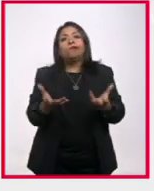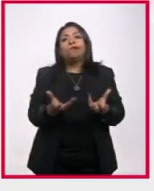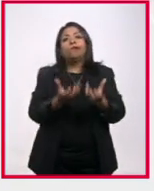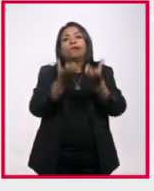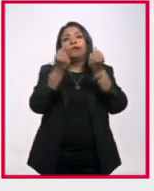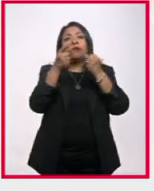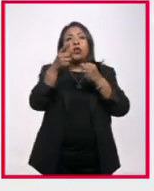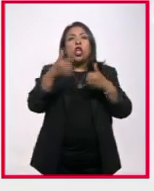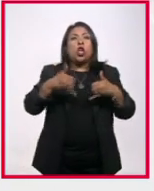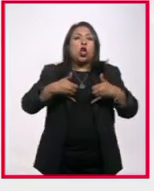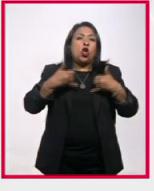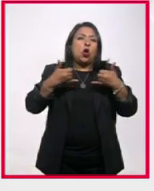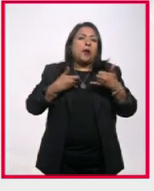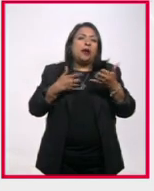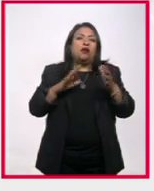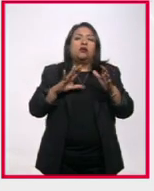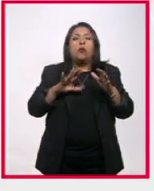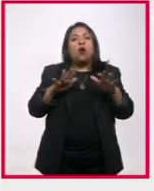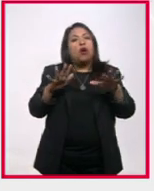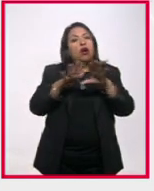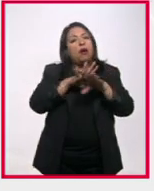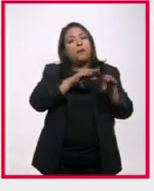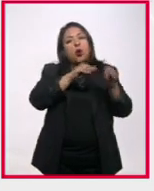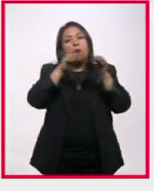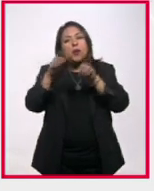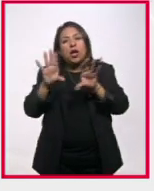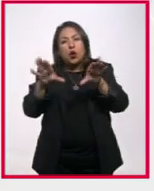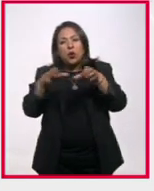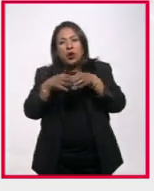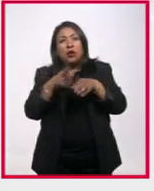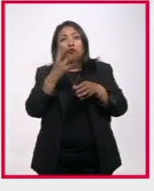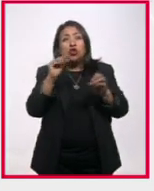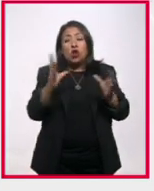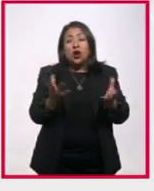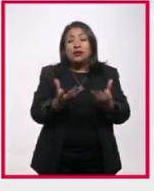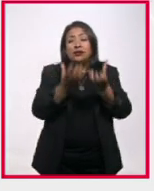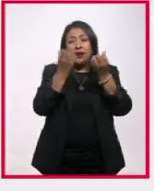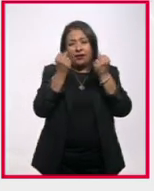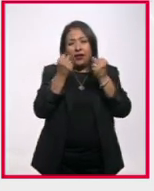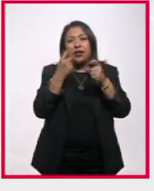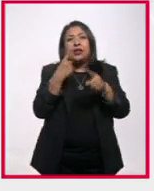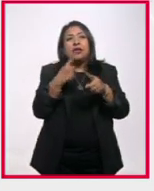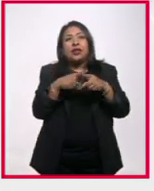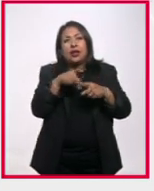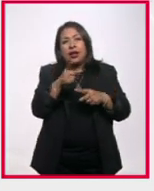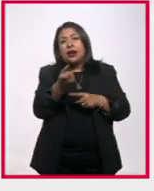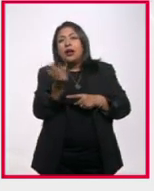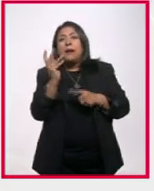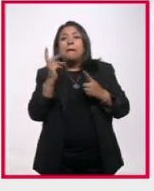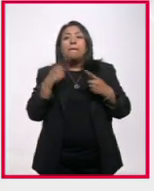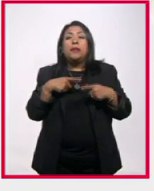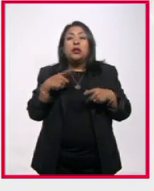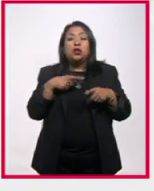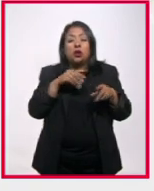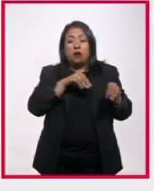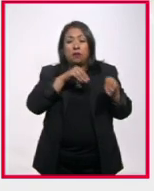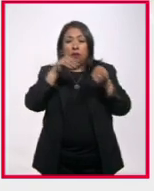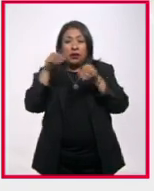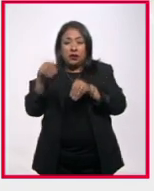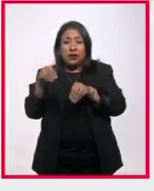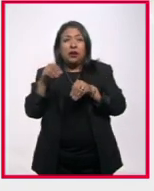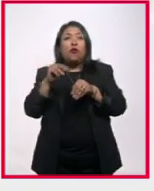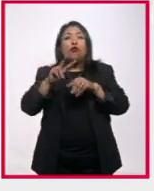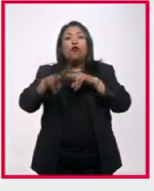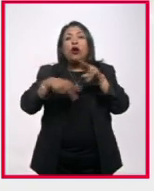otras partes. Y los jóvenes a salir de sus comunidades. Así es, y mucha de la tradición rescatada ocurrió con aquellas personas que se movieron del sotavento, se